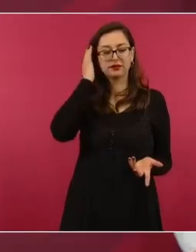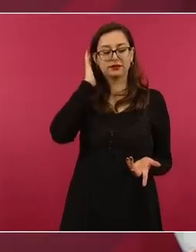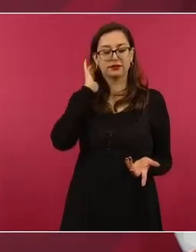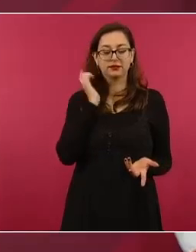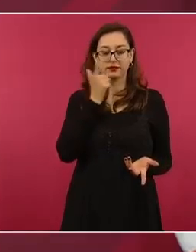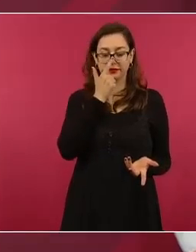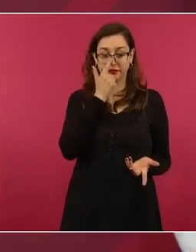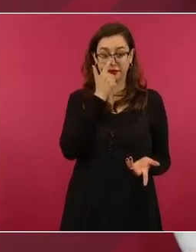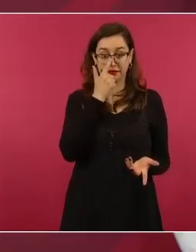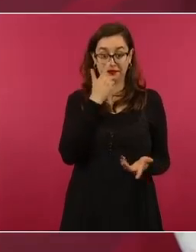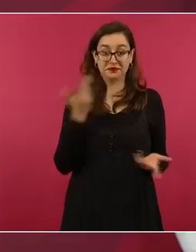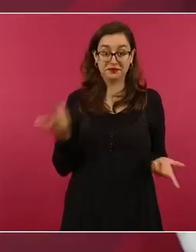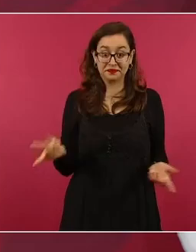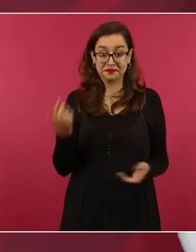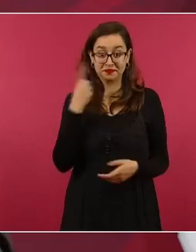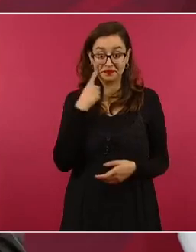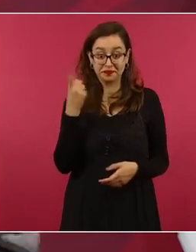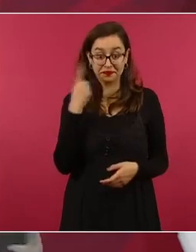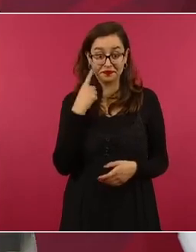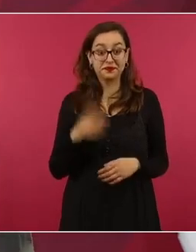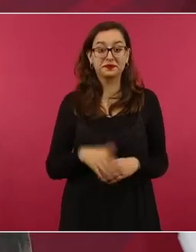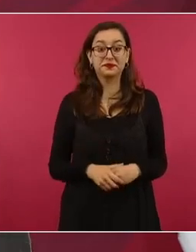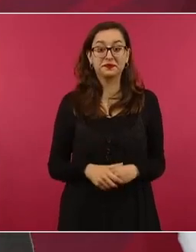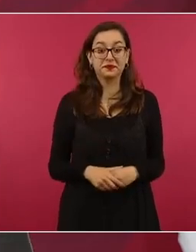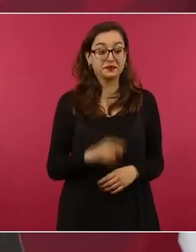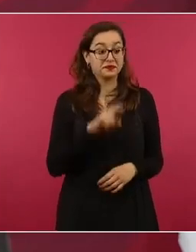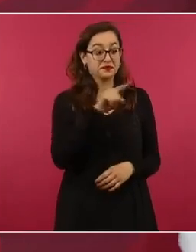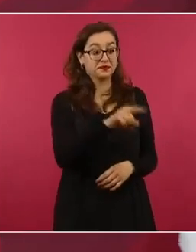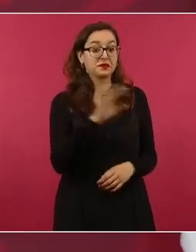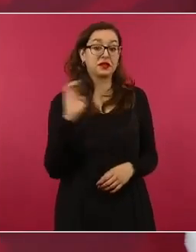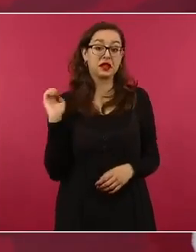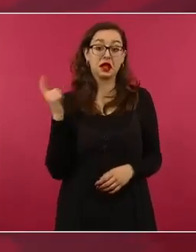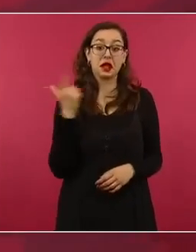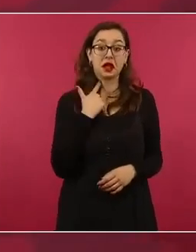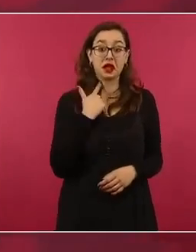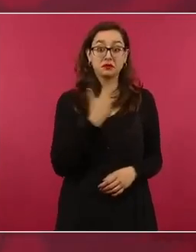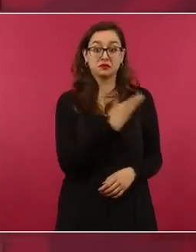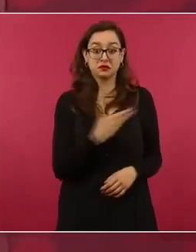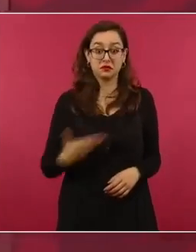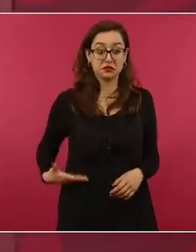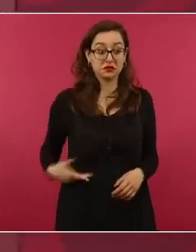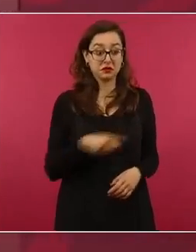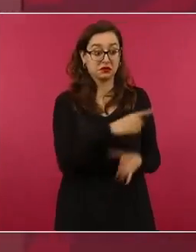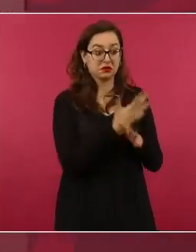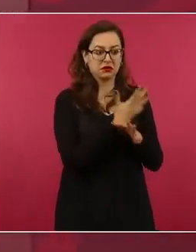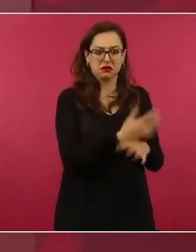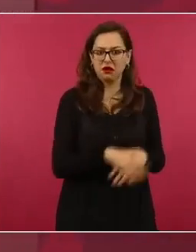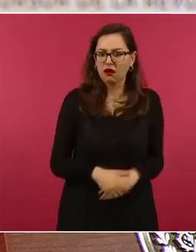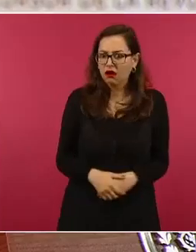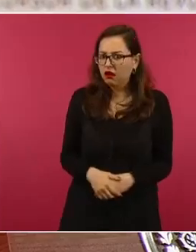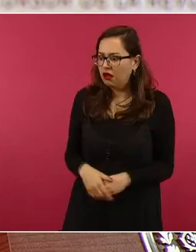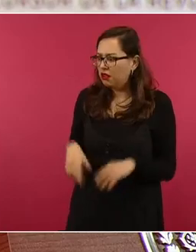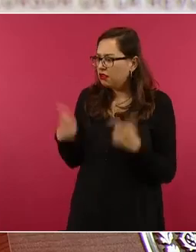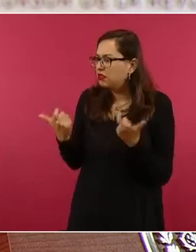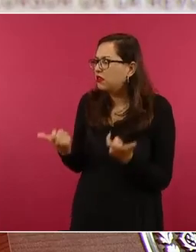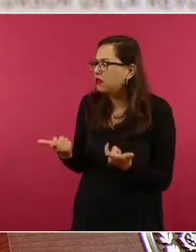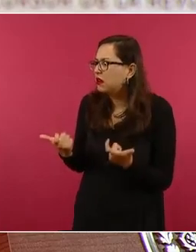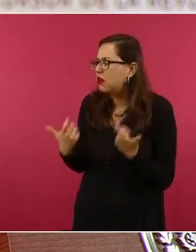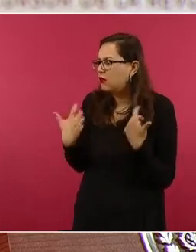Hubo un expresidente que dijo, ¿de dónde agarra tanto dinero? ¿Sí?